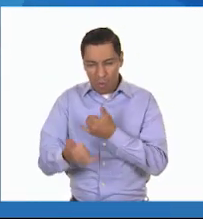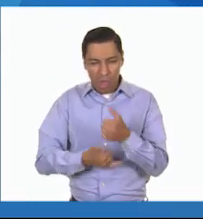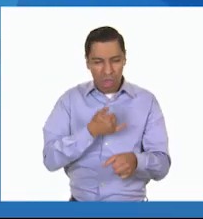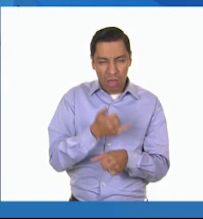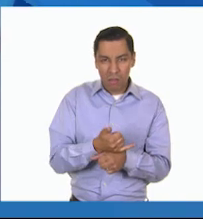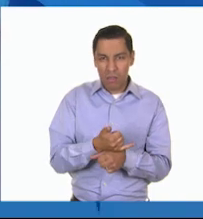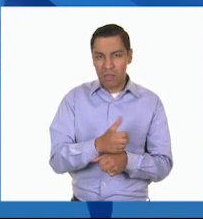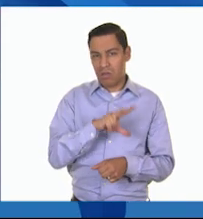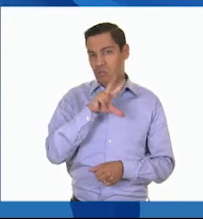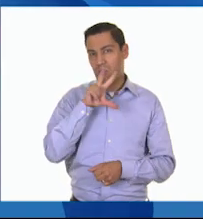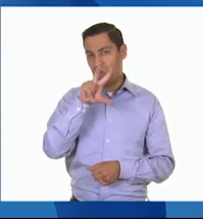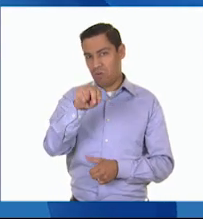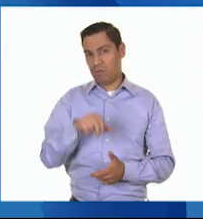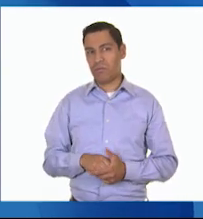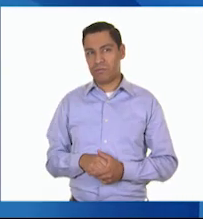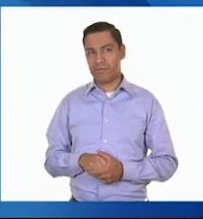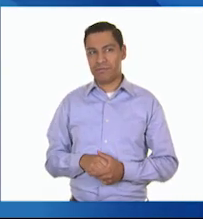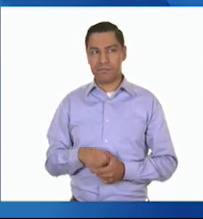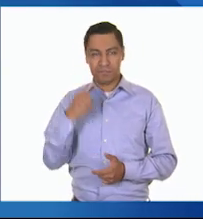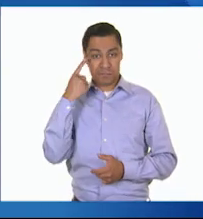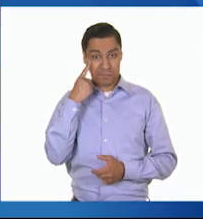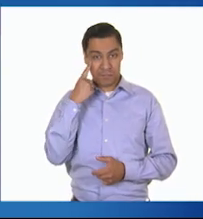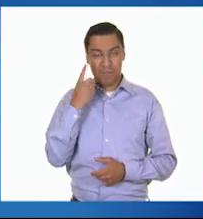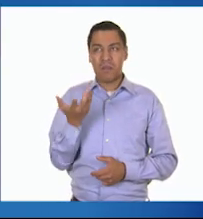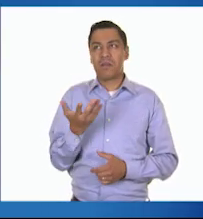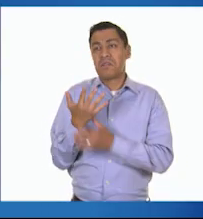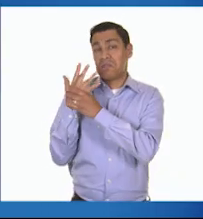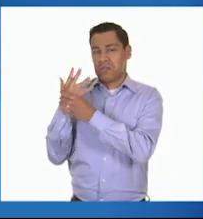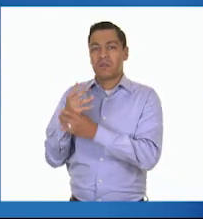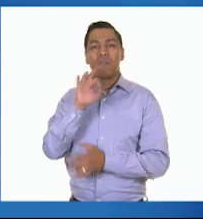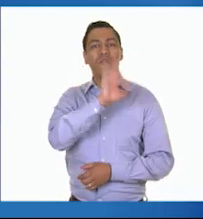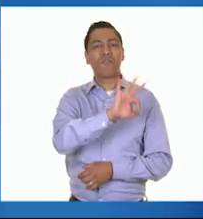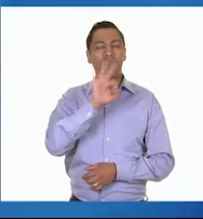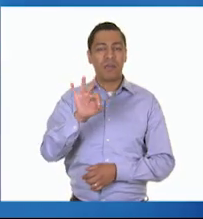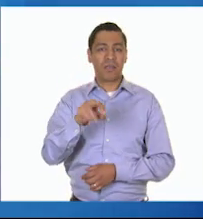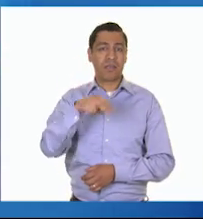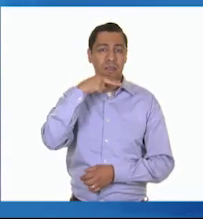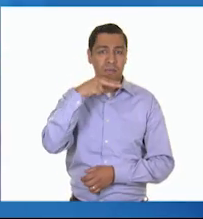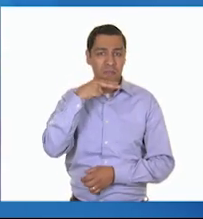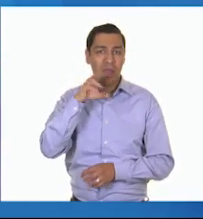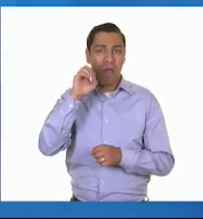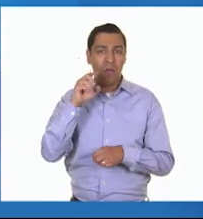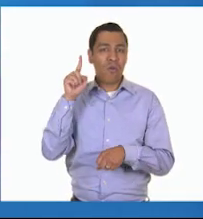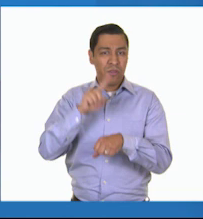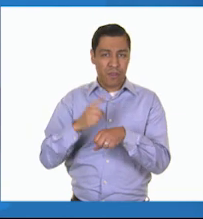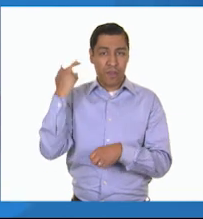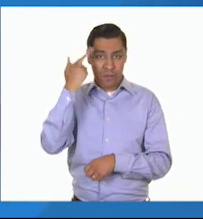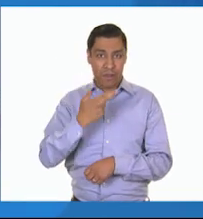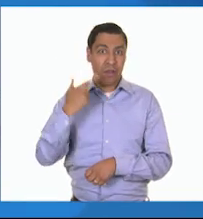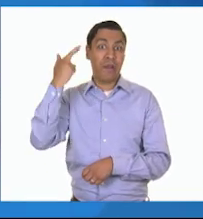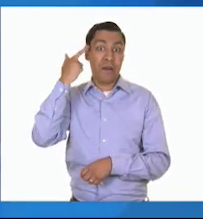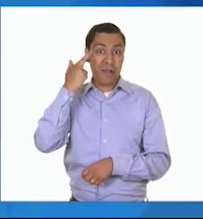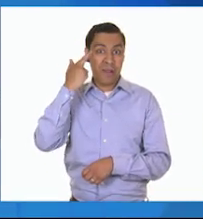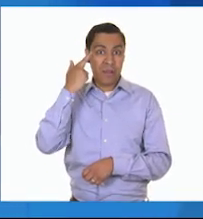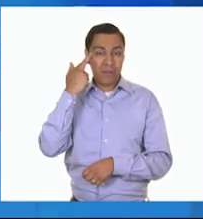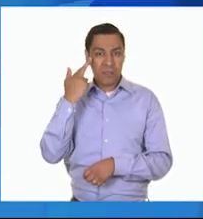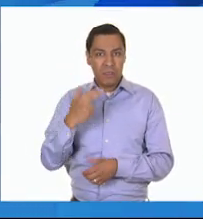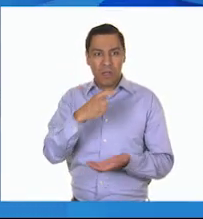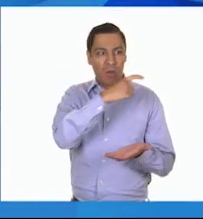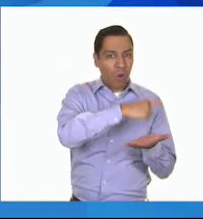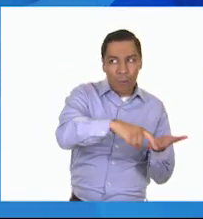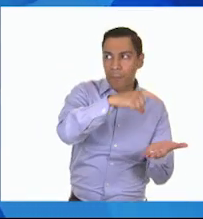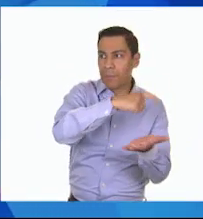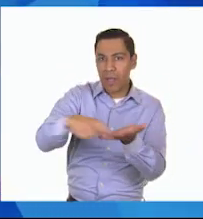Pilar García. En fechas como la Navidad o el Día de Reyes, se multiplica la compra